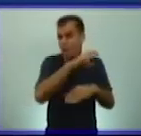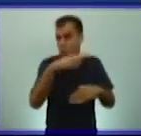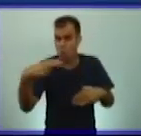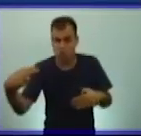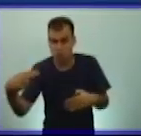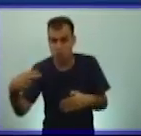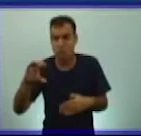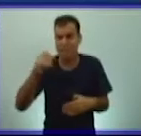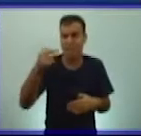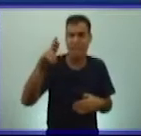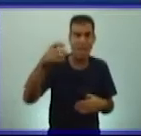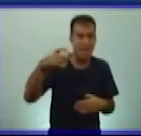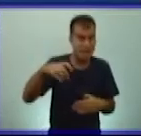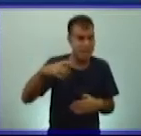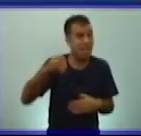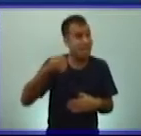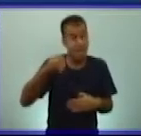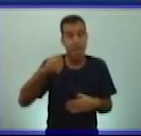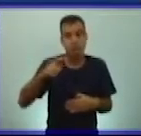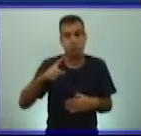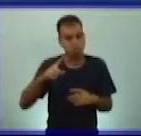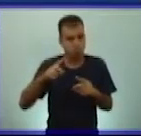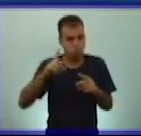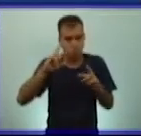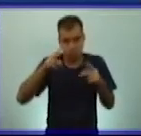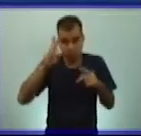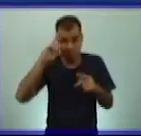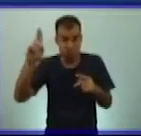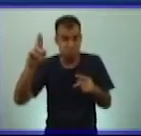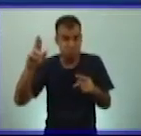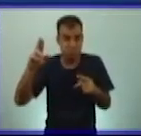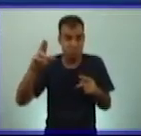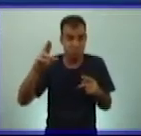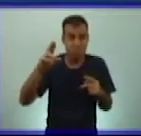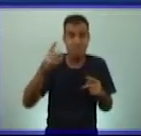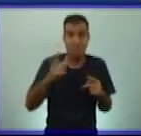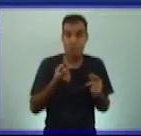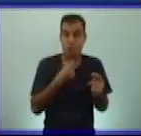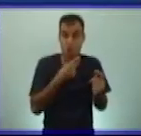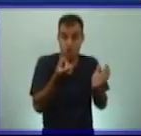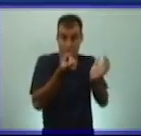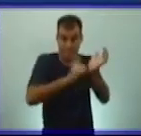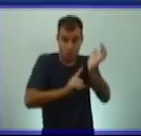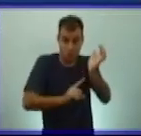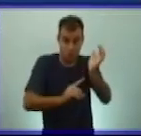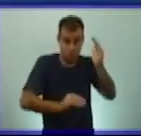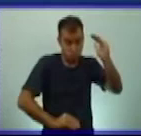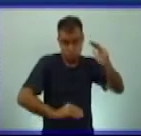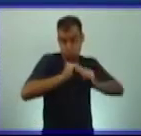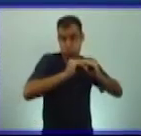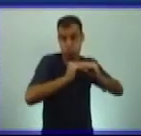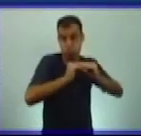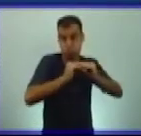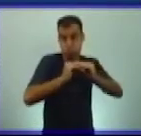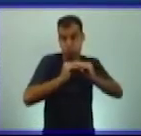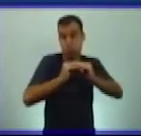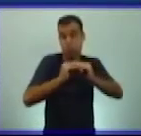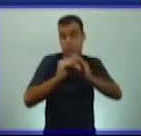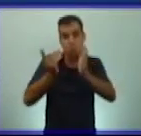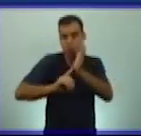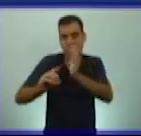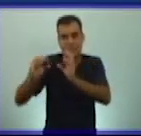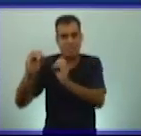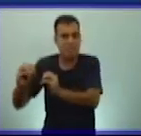retomar. Cuando la carga tiene valor máximo, la corriente tiene valor 0. Existe un cierto desfasaje entre estas